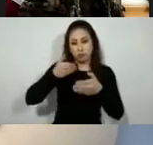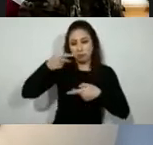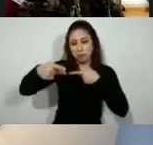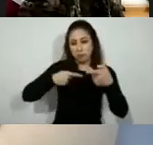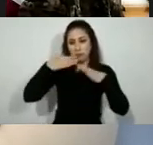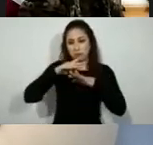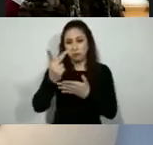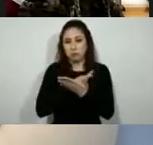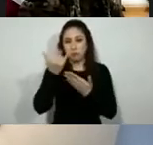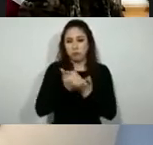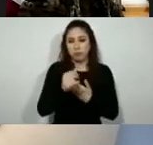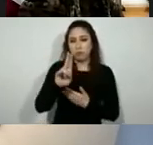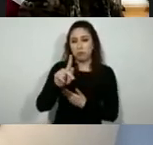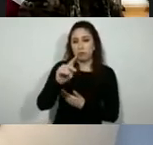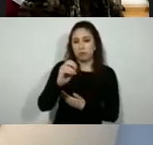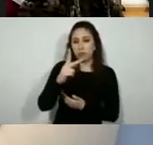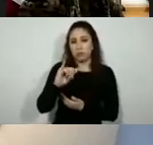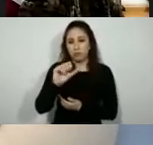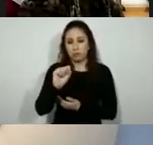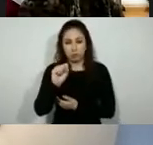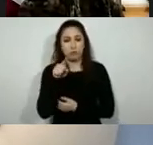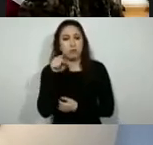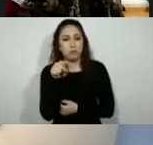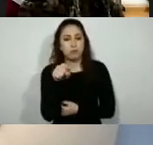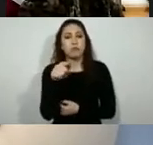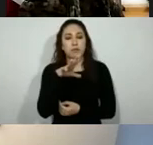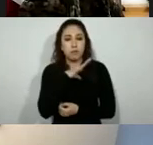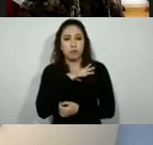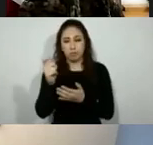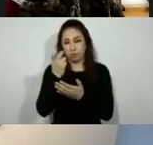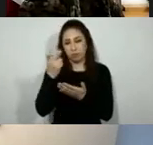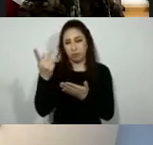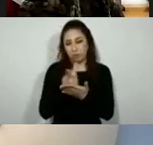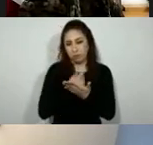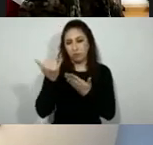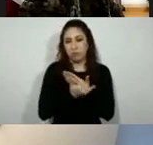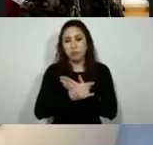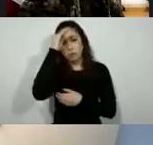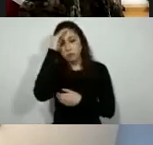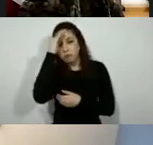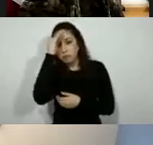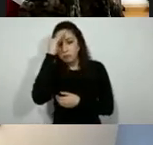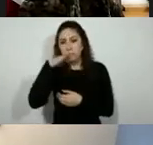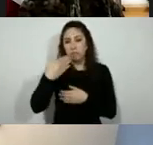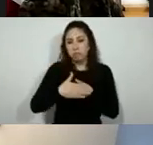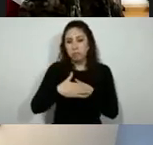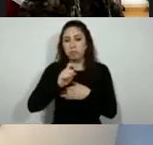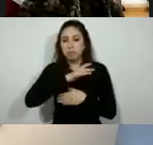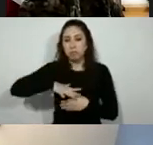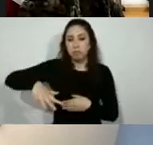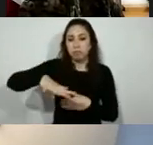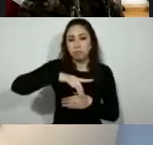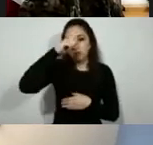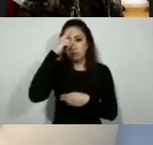utopías, que en las utopías también se tiene considerado espacios incluyentes para personas